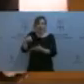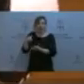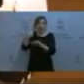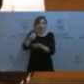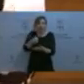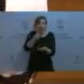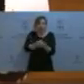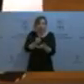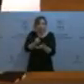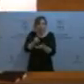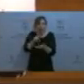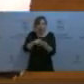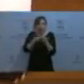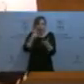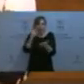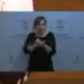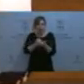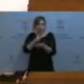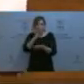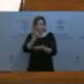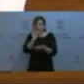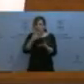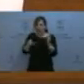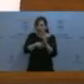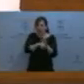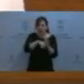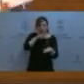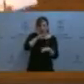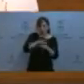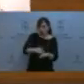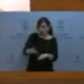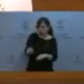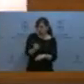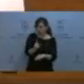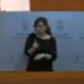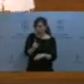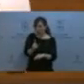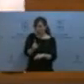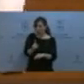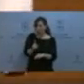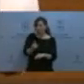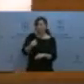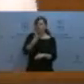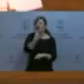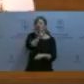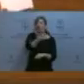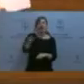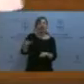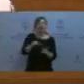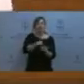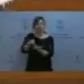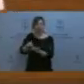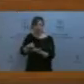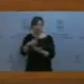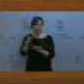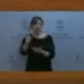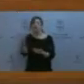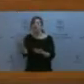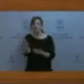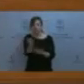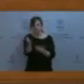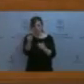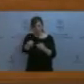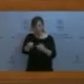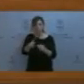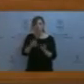porque claro, si la ley no está para ser cumplida, no digo ya por los ciudadanos, que por supuesto, pero por los